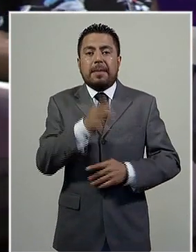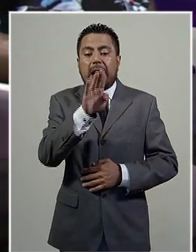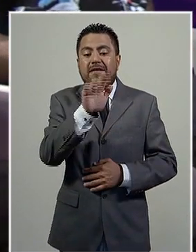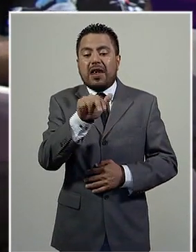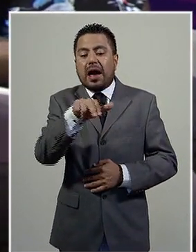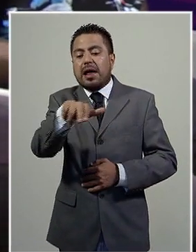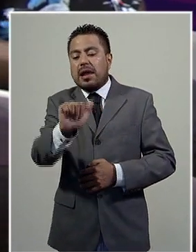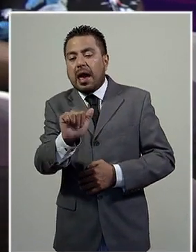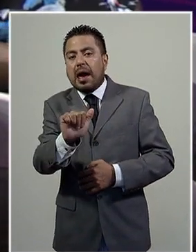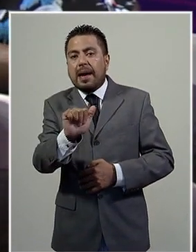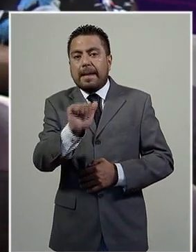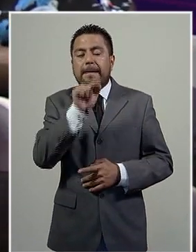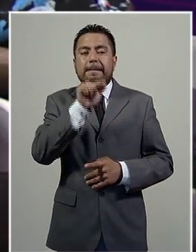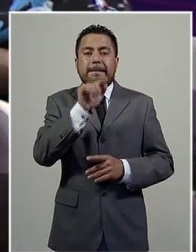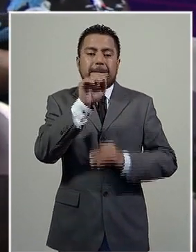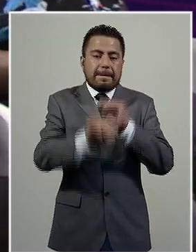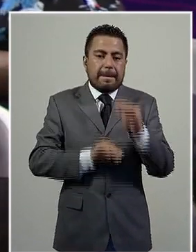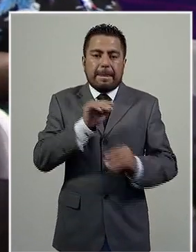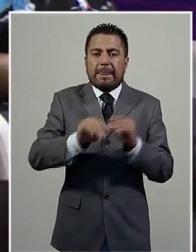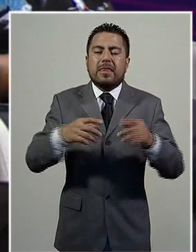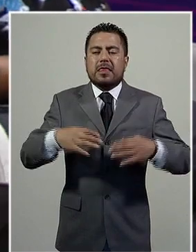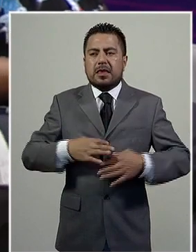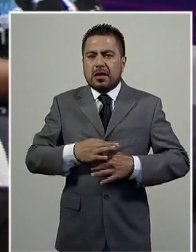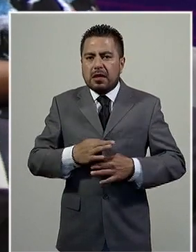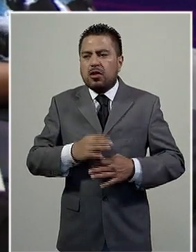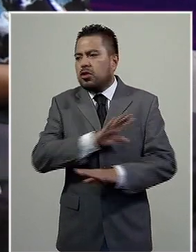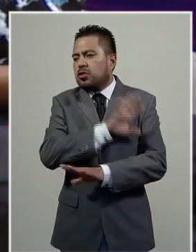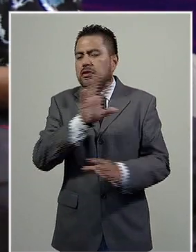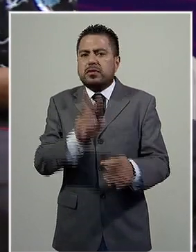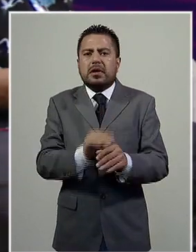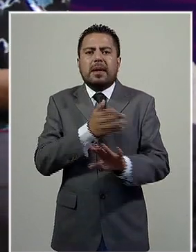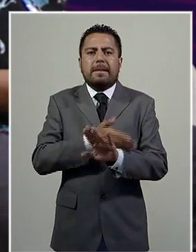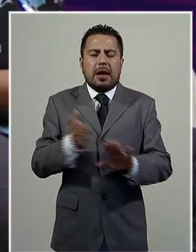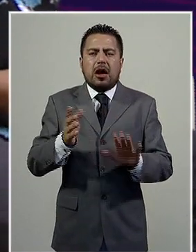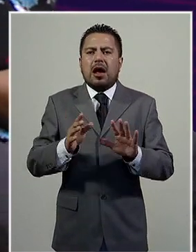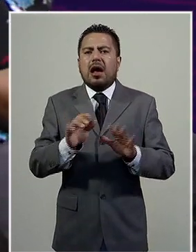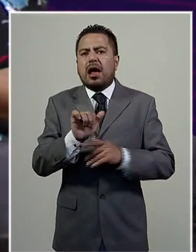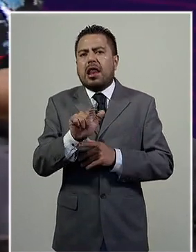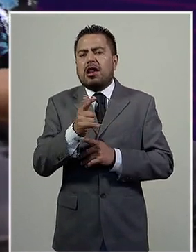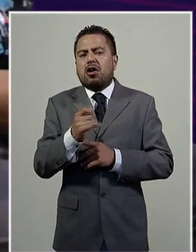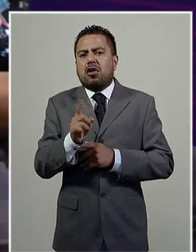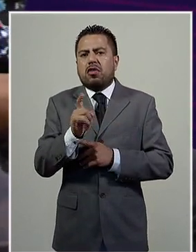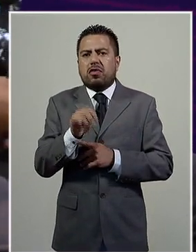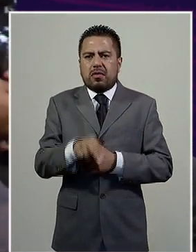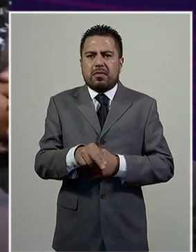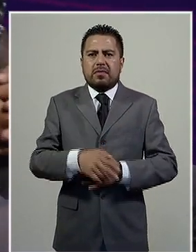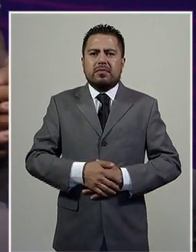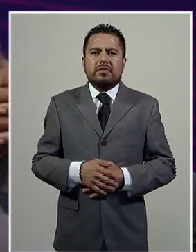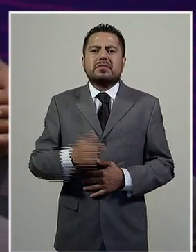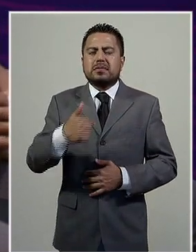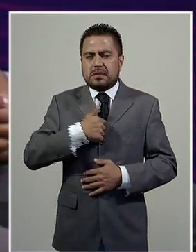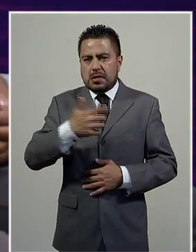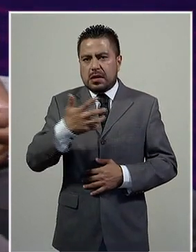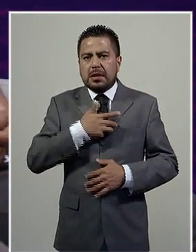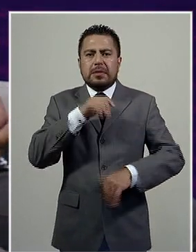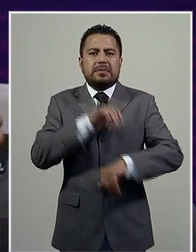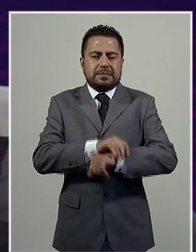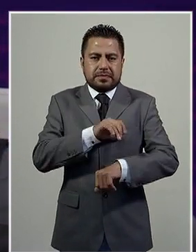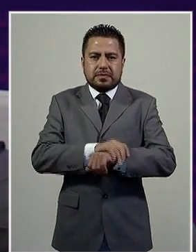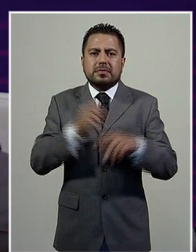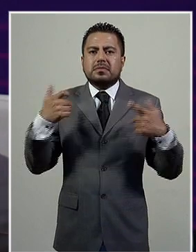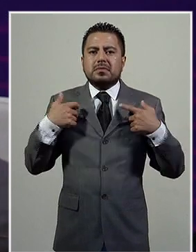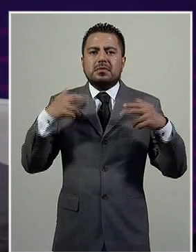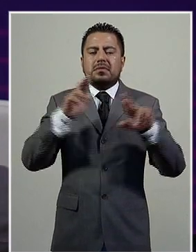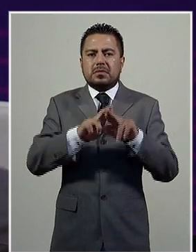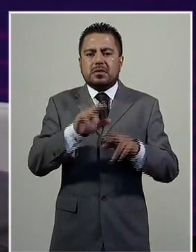¿ok? Y compone una serie de prendas y todas son blancas y todas son de algodón. Y tengo amigas, maestras